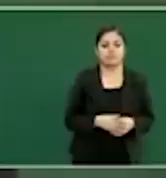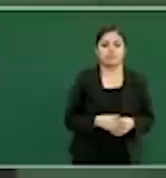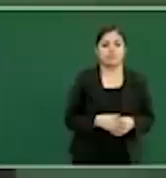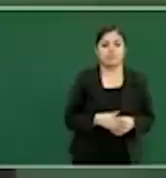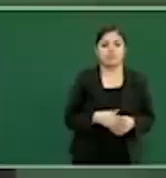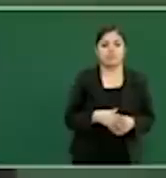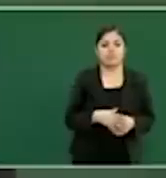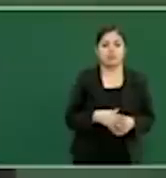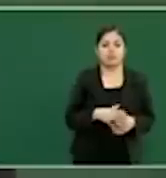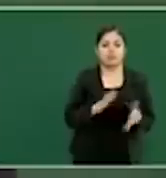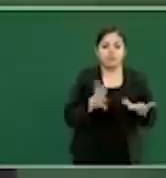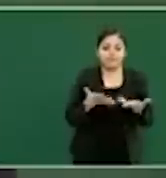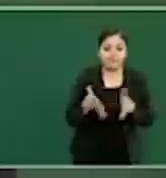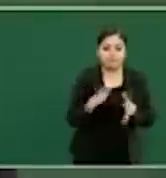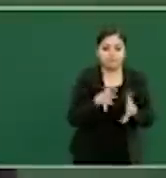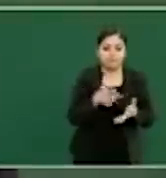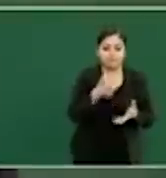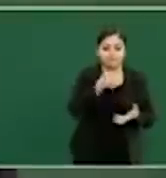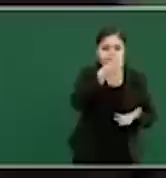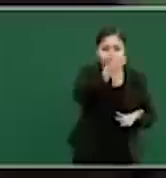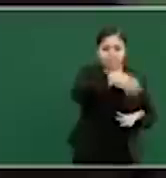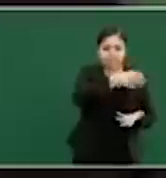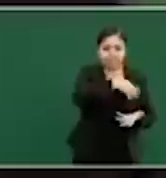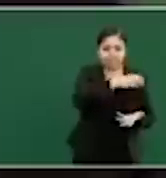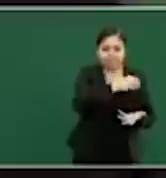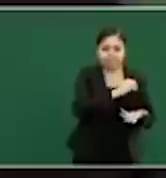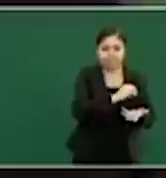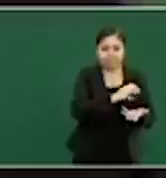una recaudación